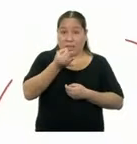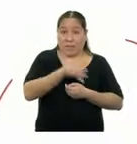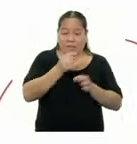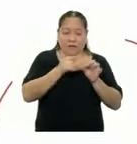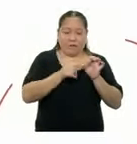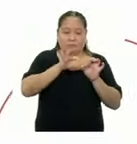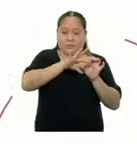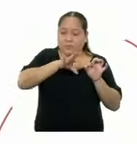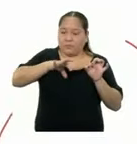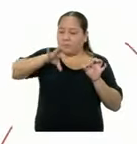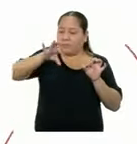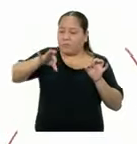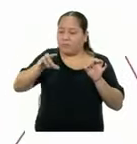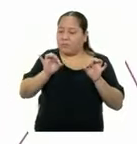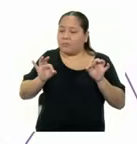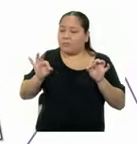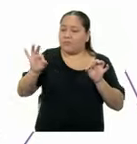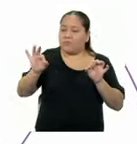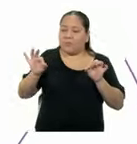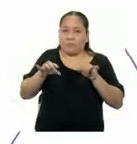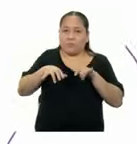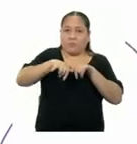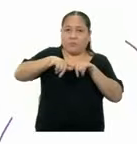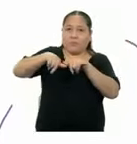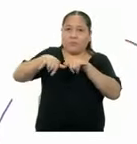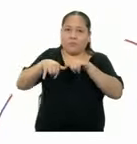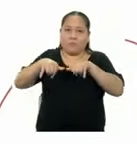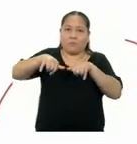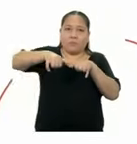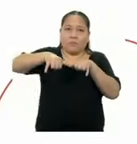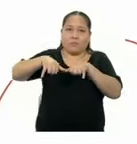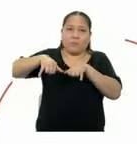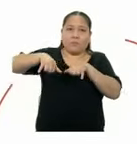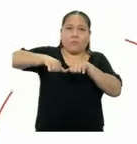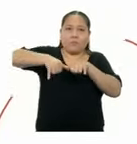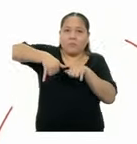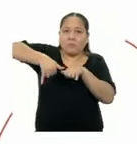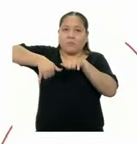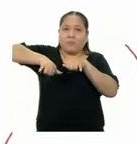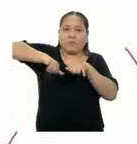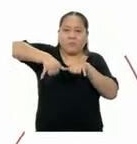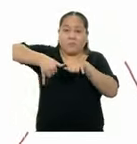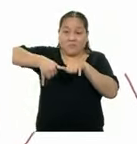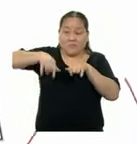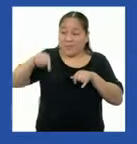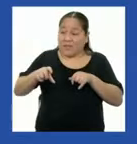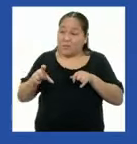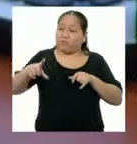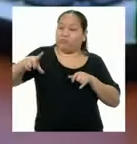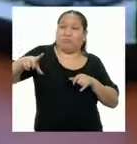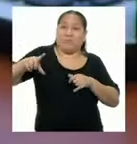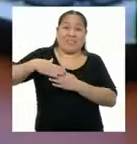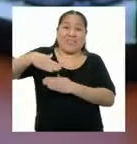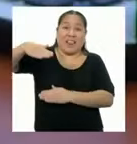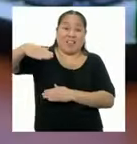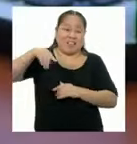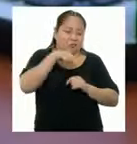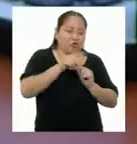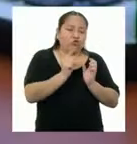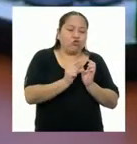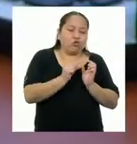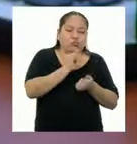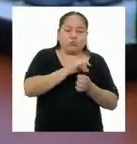una extensión el pantógrafo lo reproduce en otro punto, a una escala mayor. Pero ahora